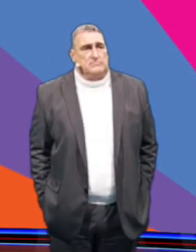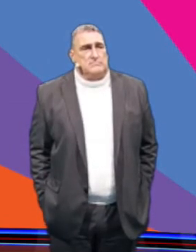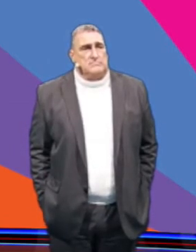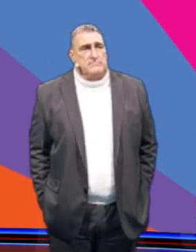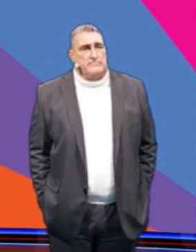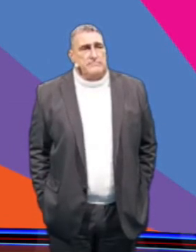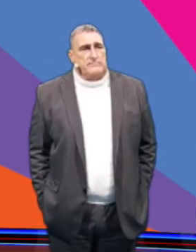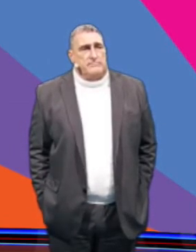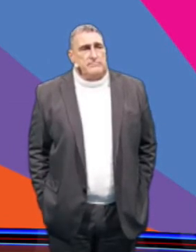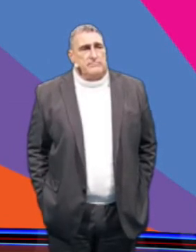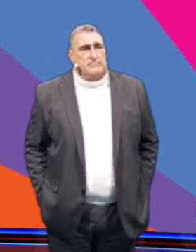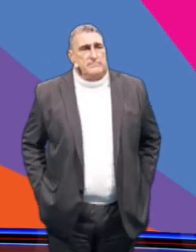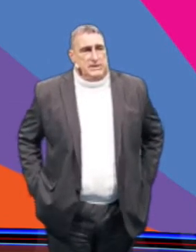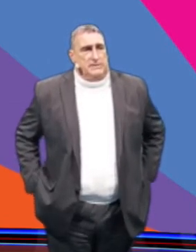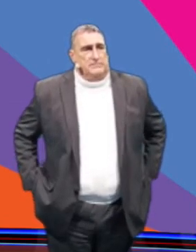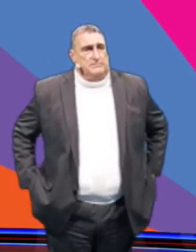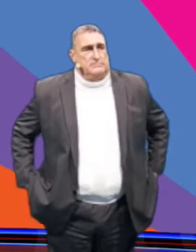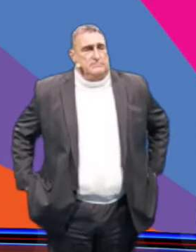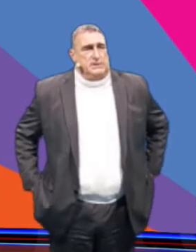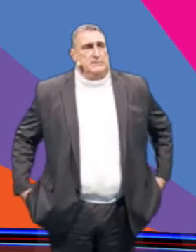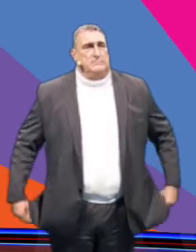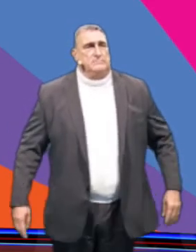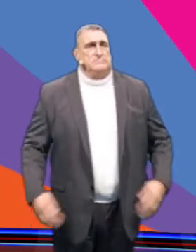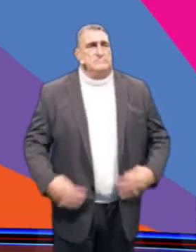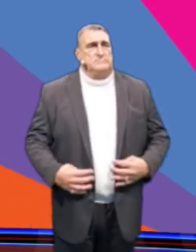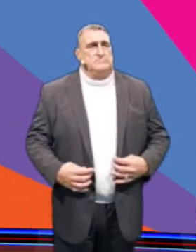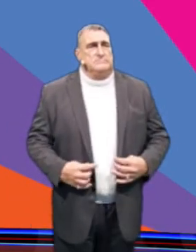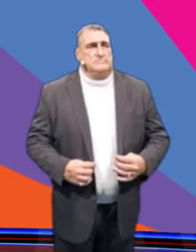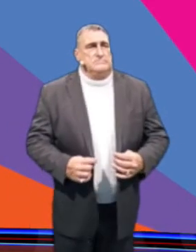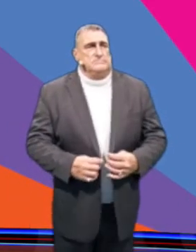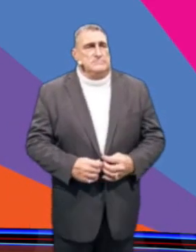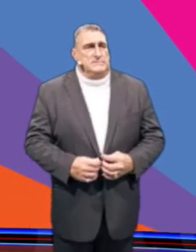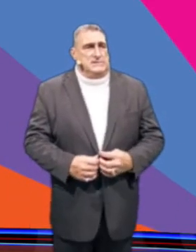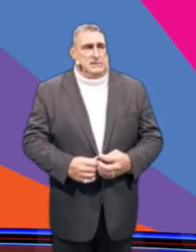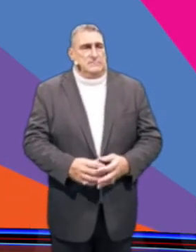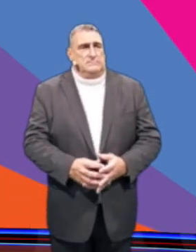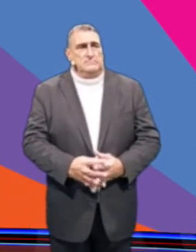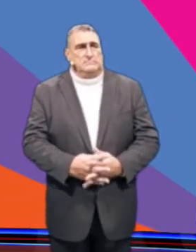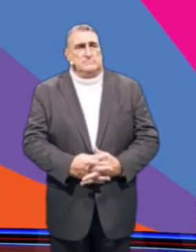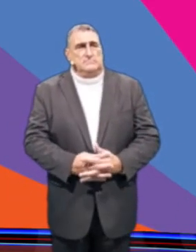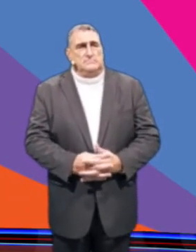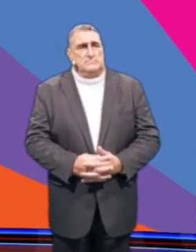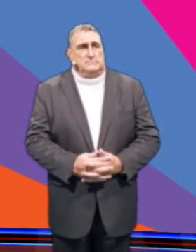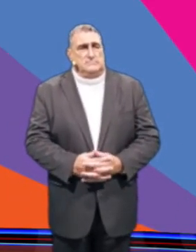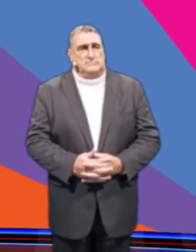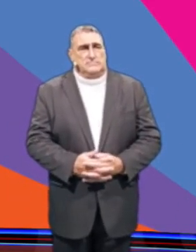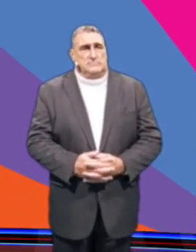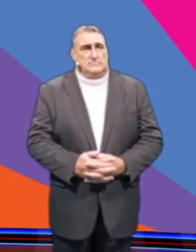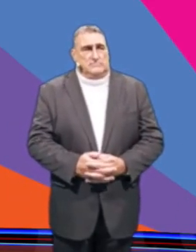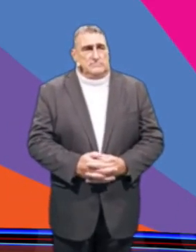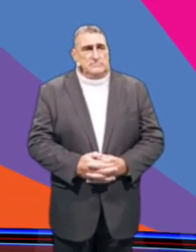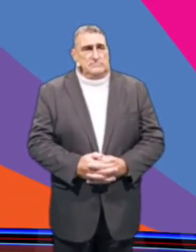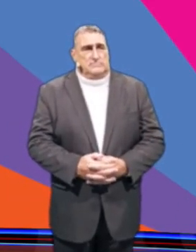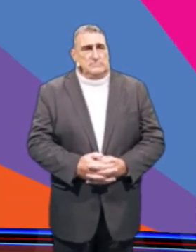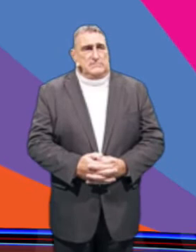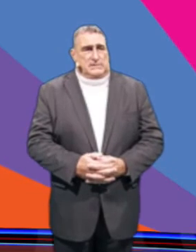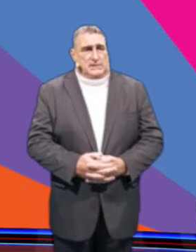con ese papelito de Sí, Gamaleya, sí. fueron a la ATMAT. Sí. Y la ATMAT ahora le va a decir,